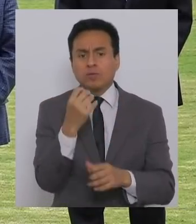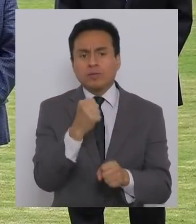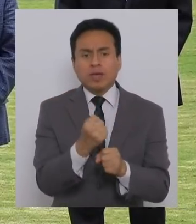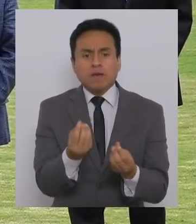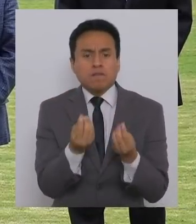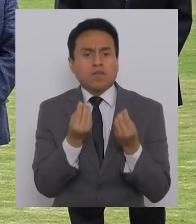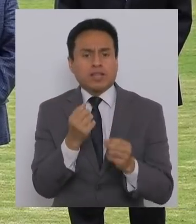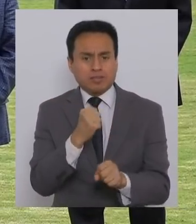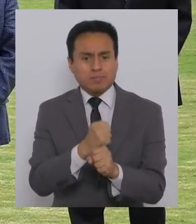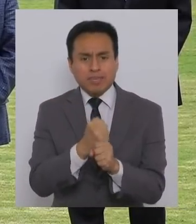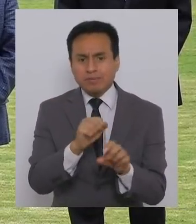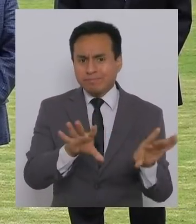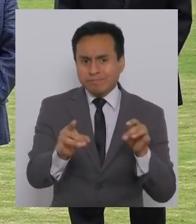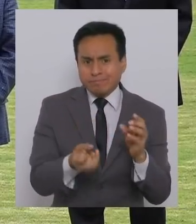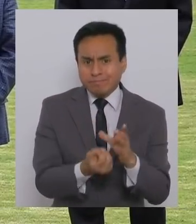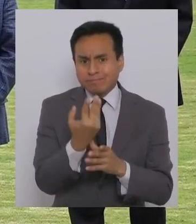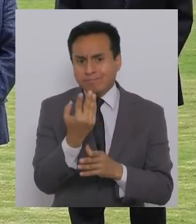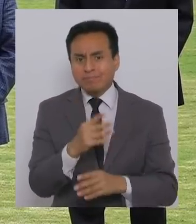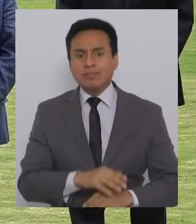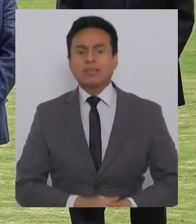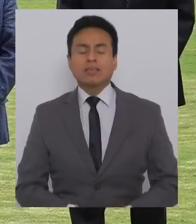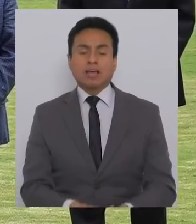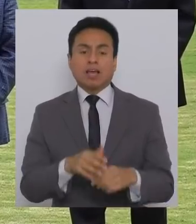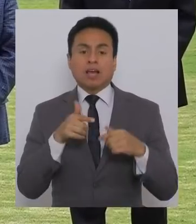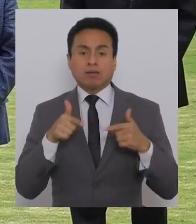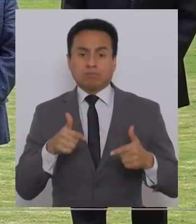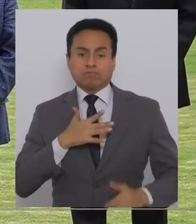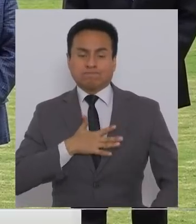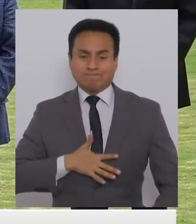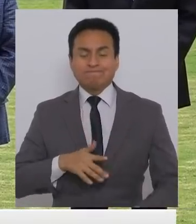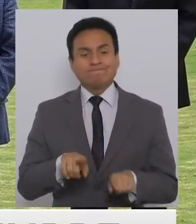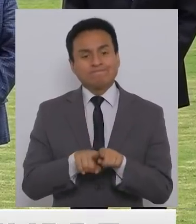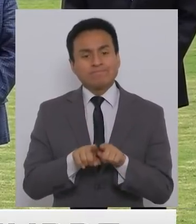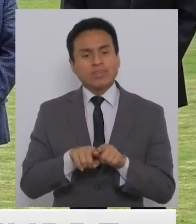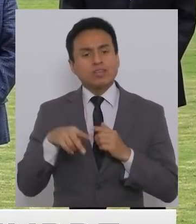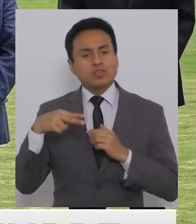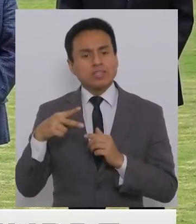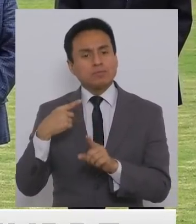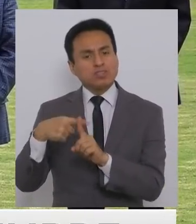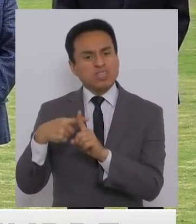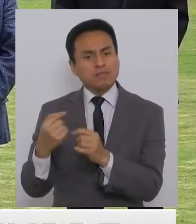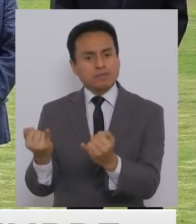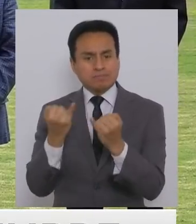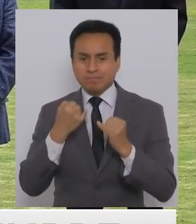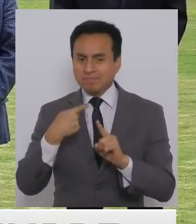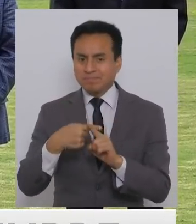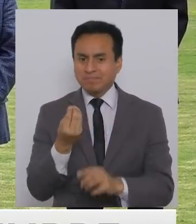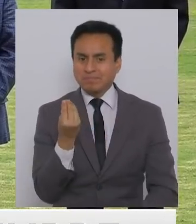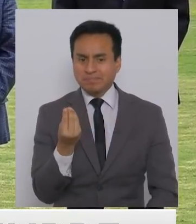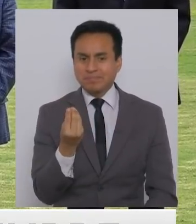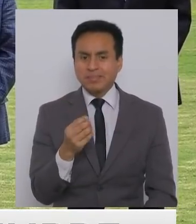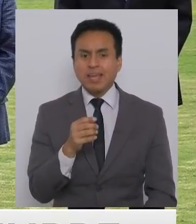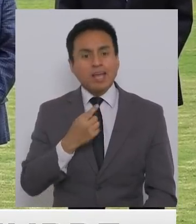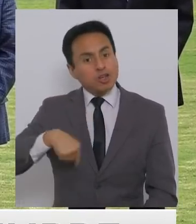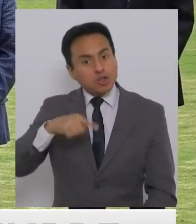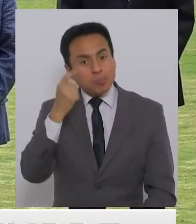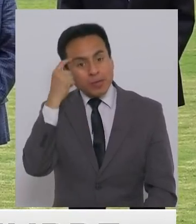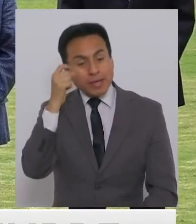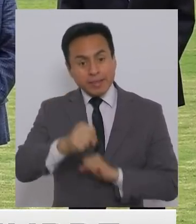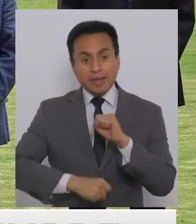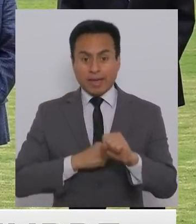buenos empleos. Afortunadamente, las noticias son muy favorables. Esperamos este